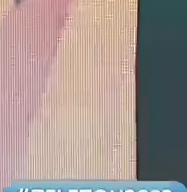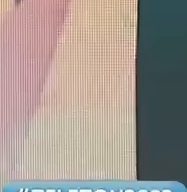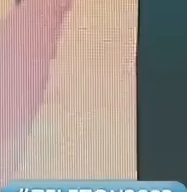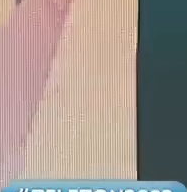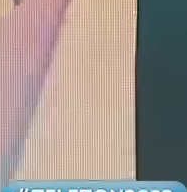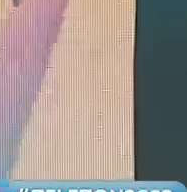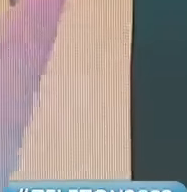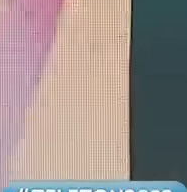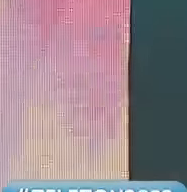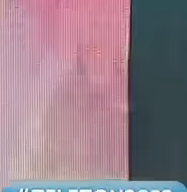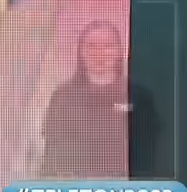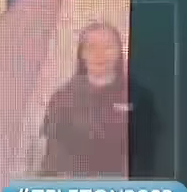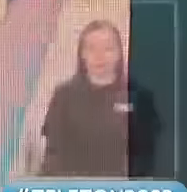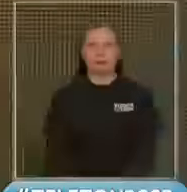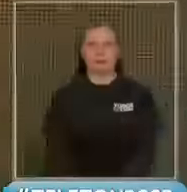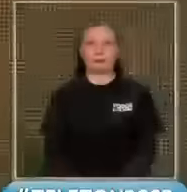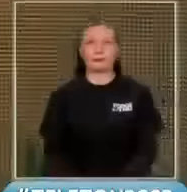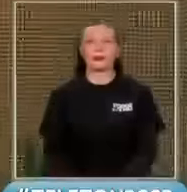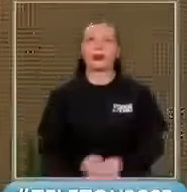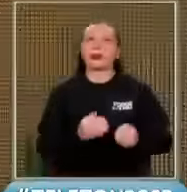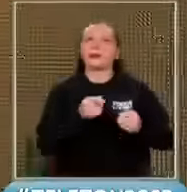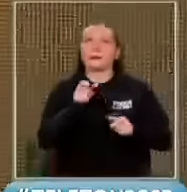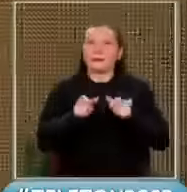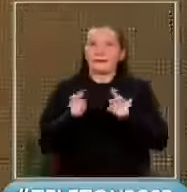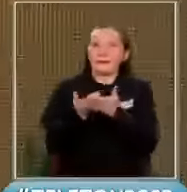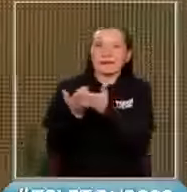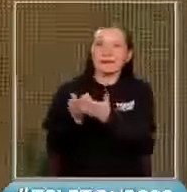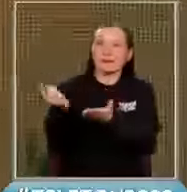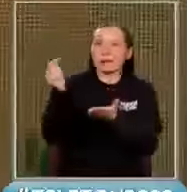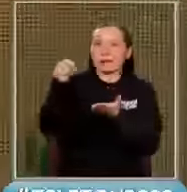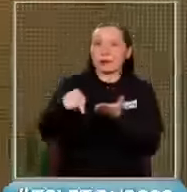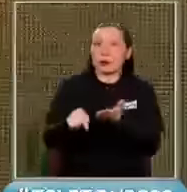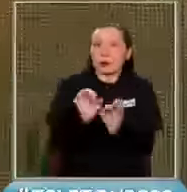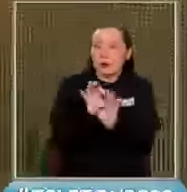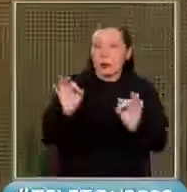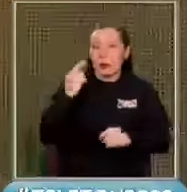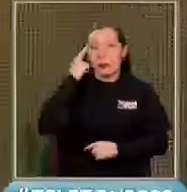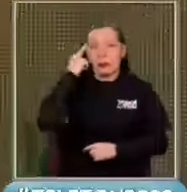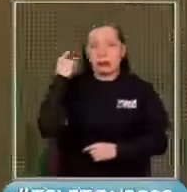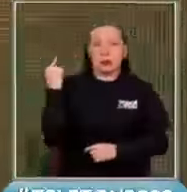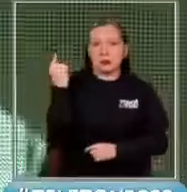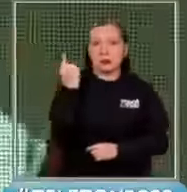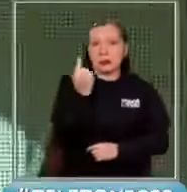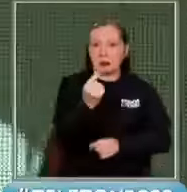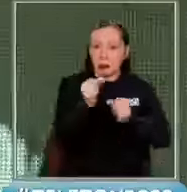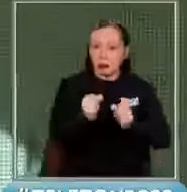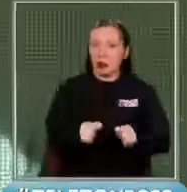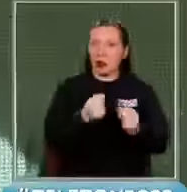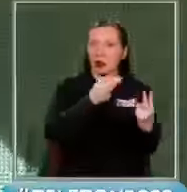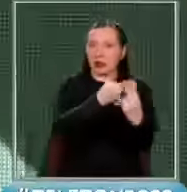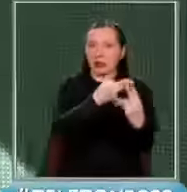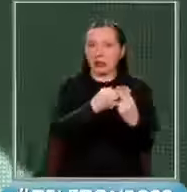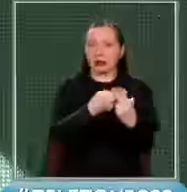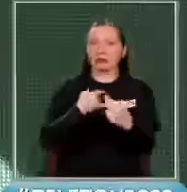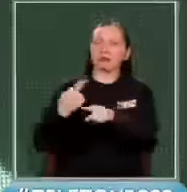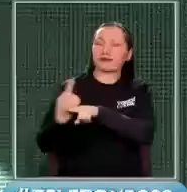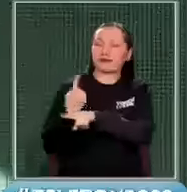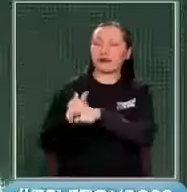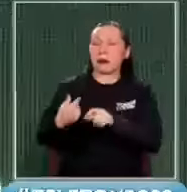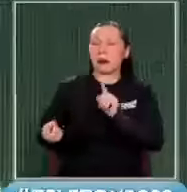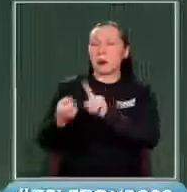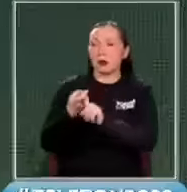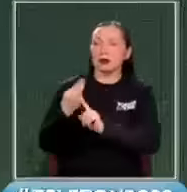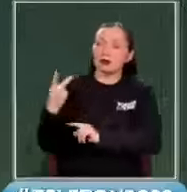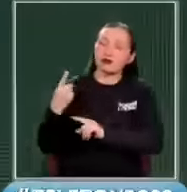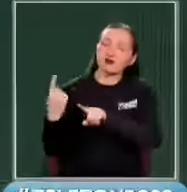tus estudiantes. La verdad que llegar a Teletón, primero, nunca pensé que podía llegar. Lo conversaba hoy día con mi esposa